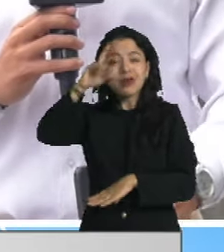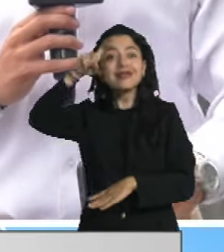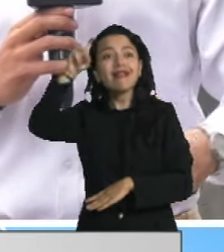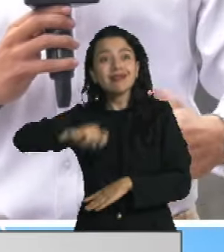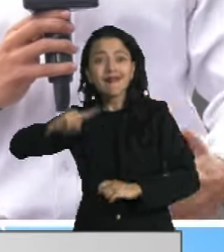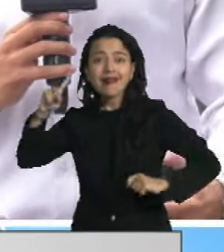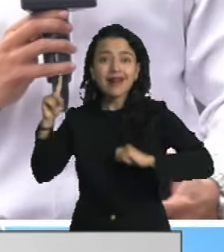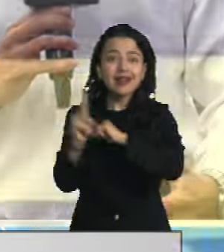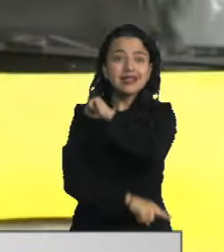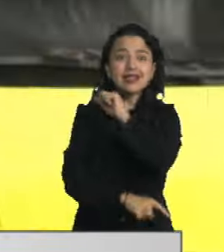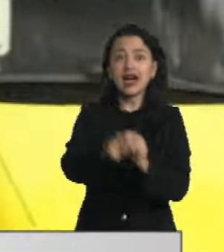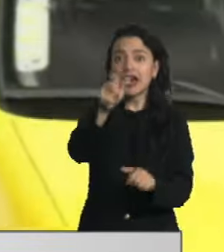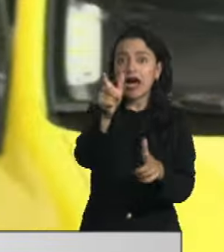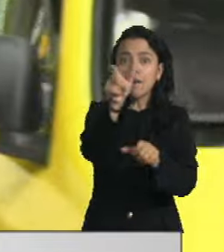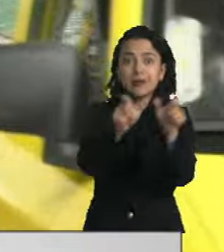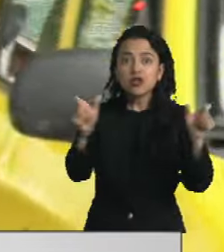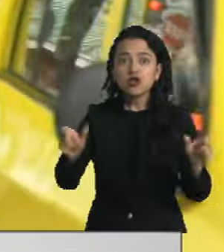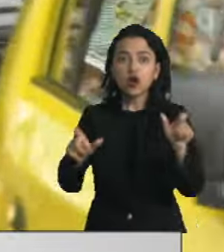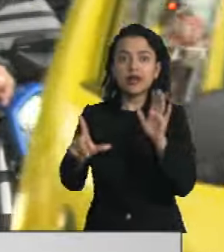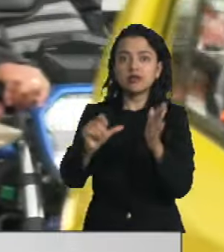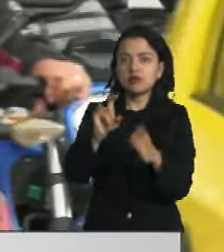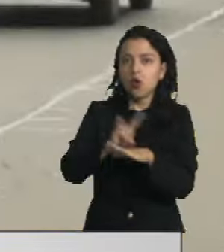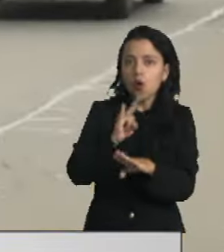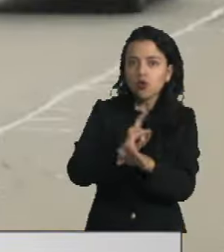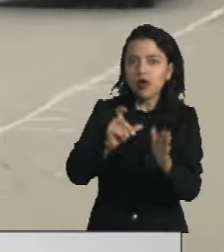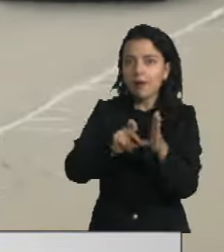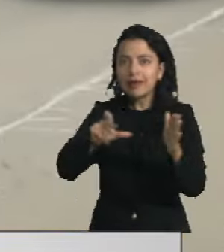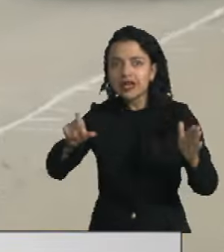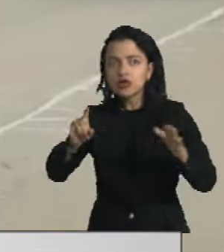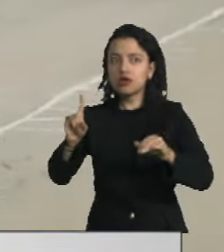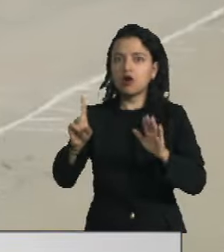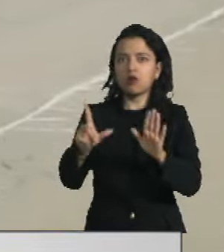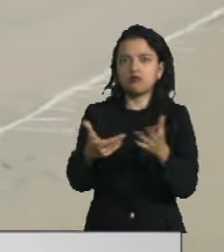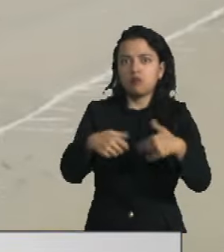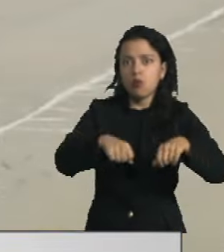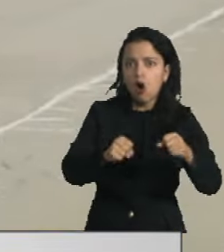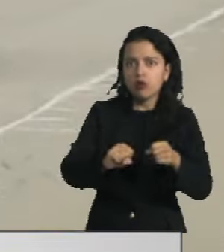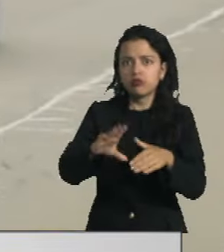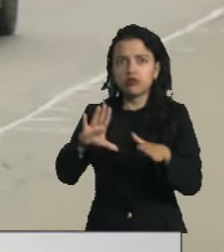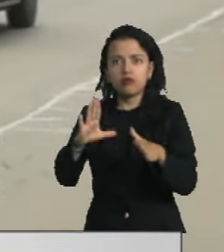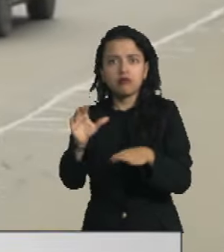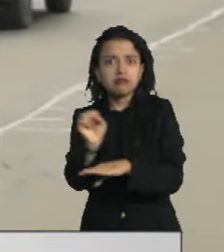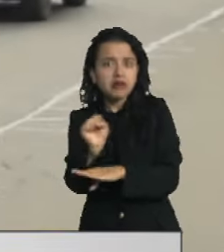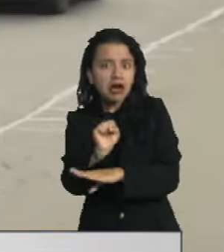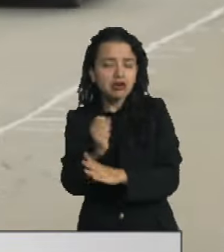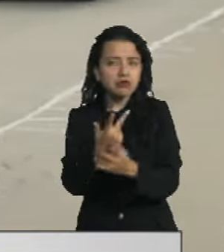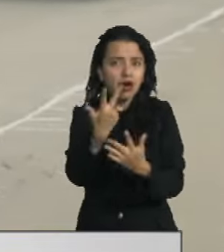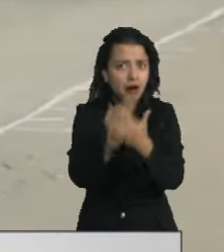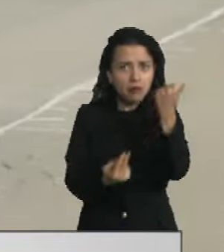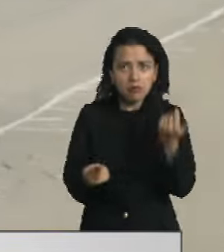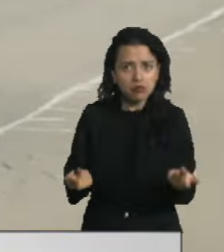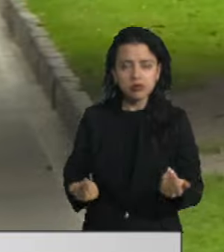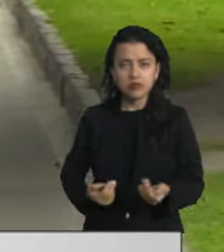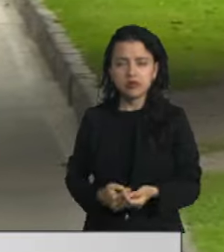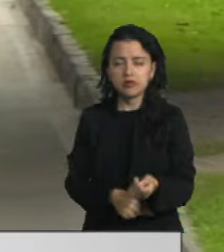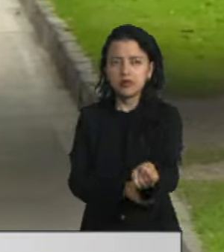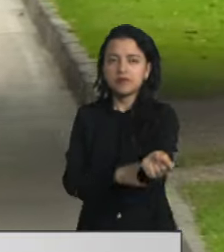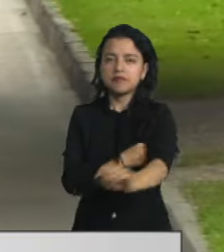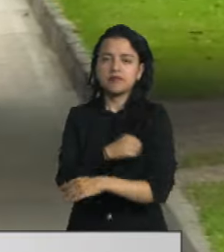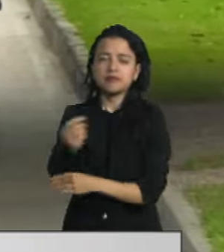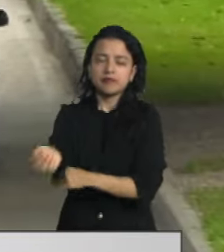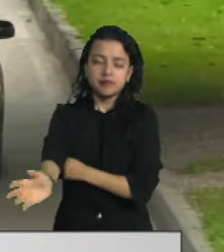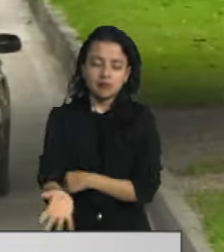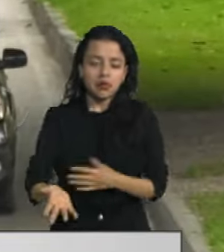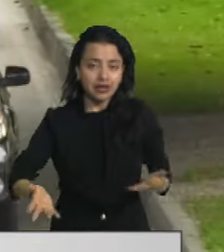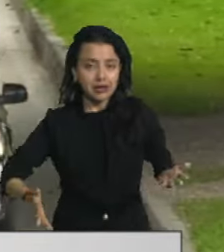vehículos particulares que prestan servicio de transporte público, precisamente tanto en motos como en carros particulares. Pues desde el gremio de motociclistas